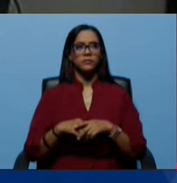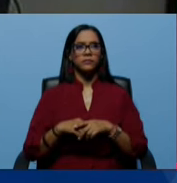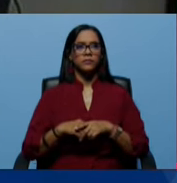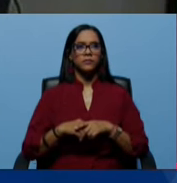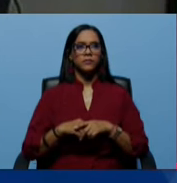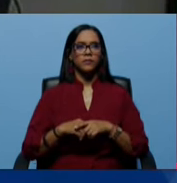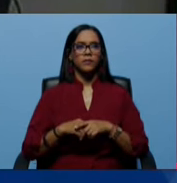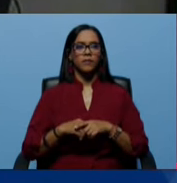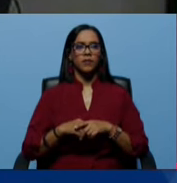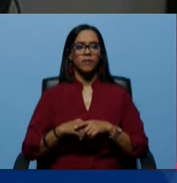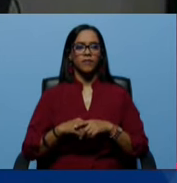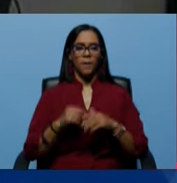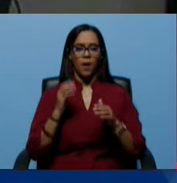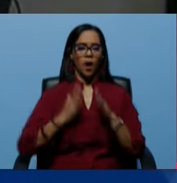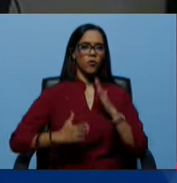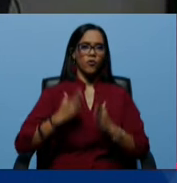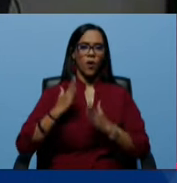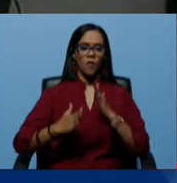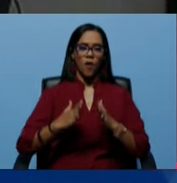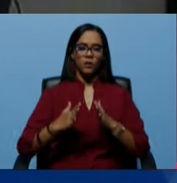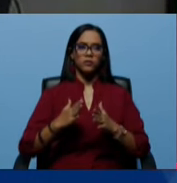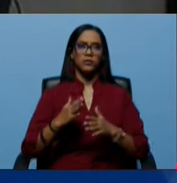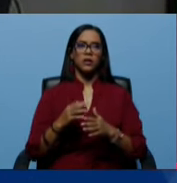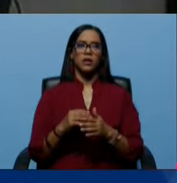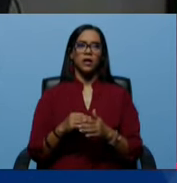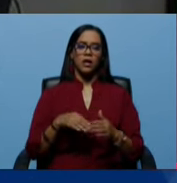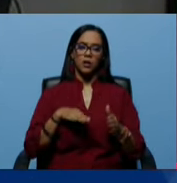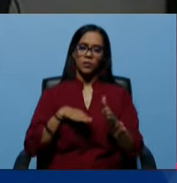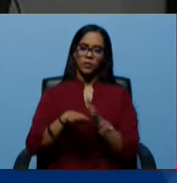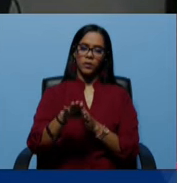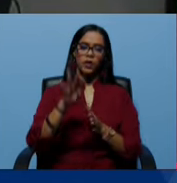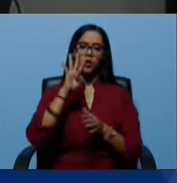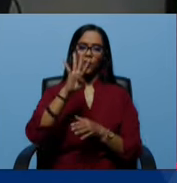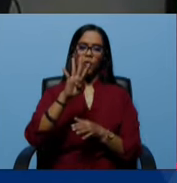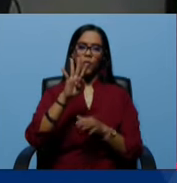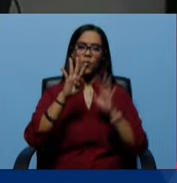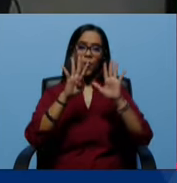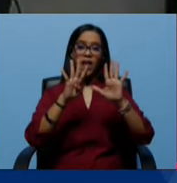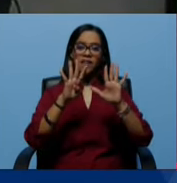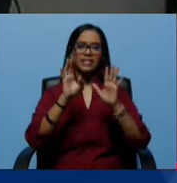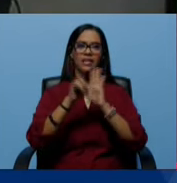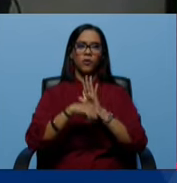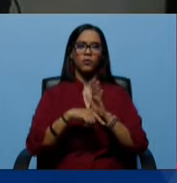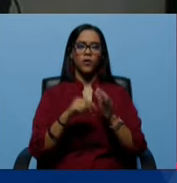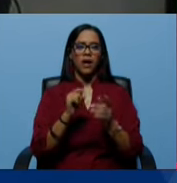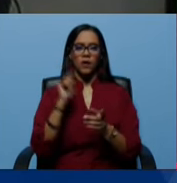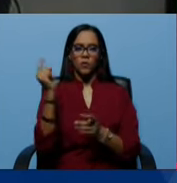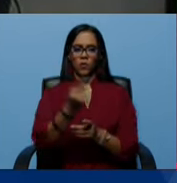Vamos a ordenarle al robot que corra por 9 segundos, haga un giro de